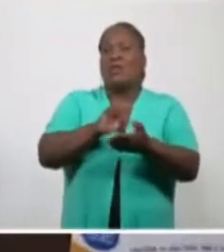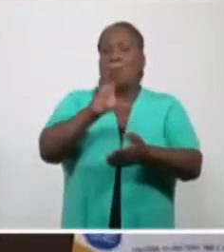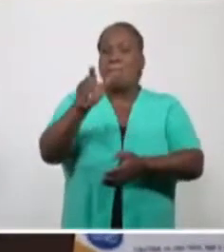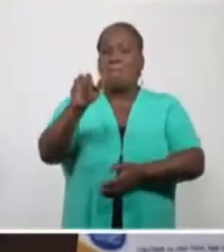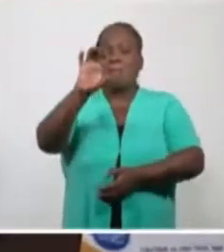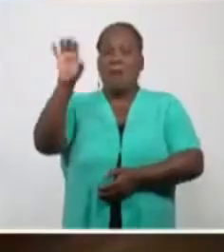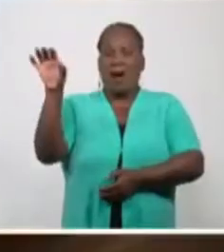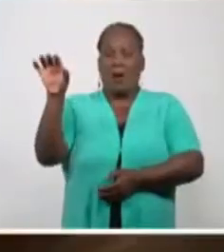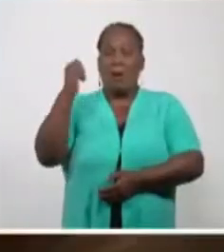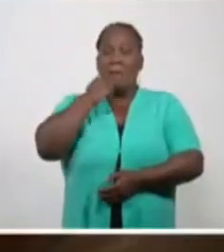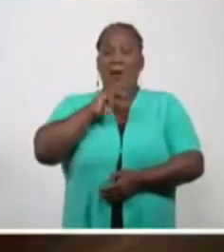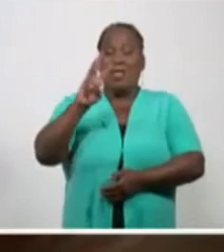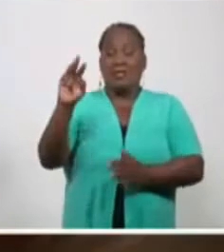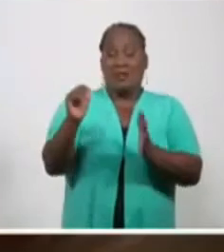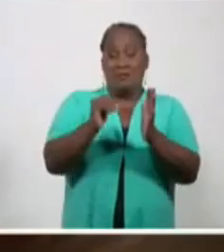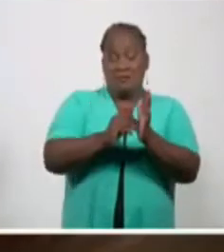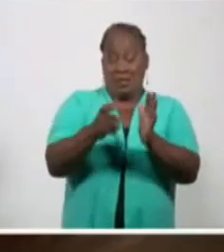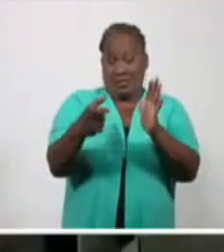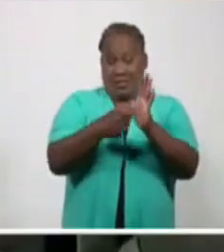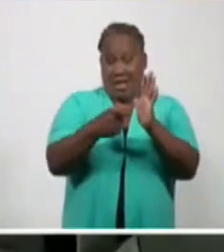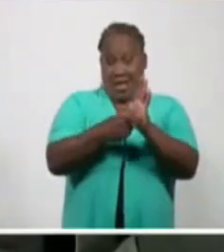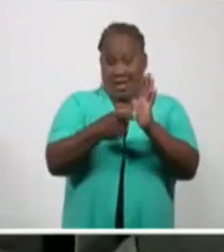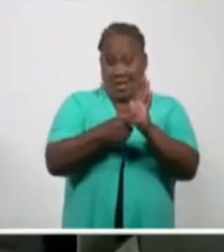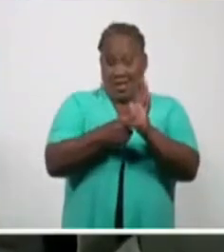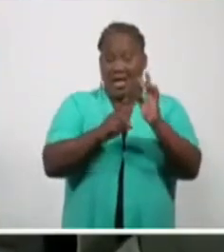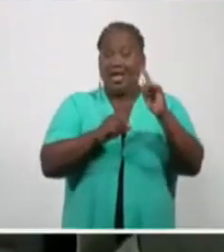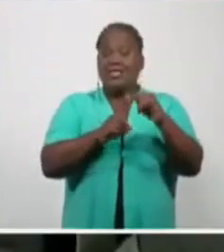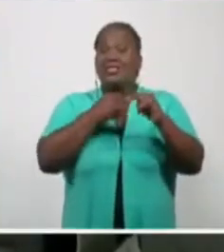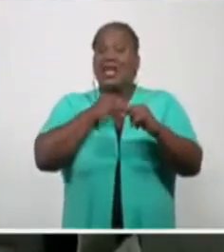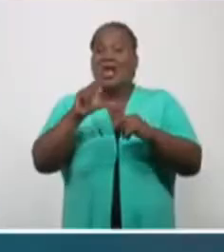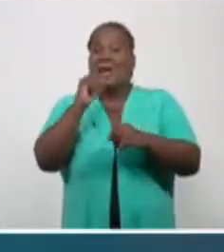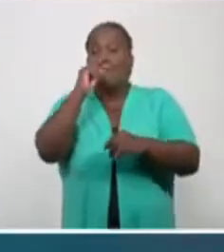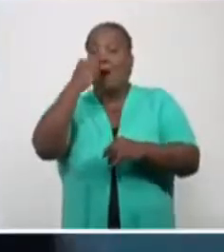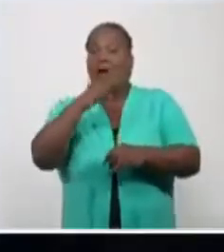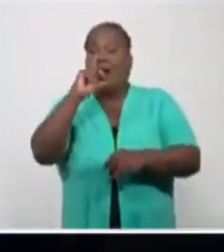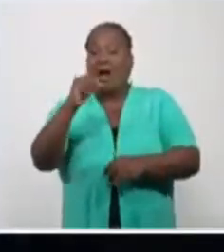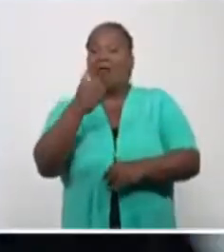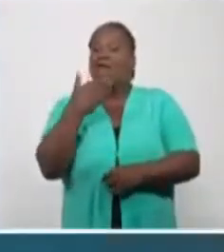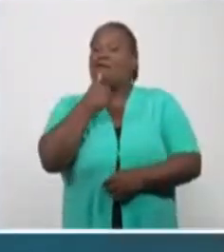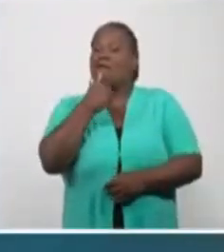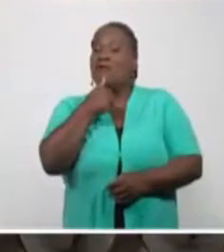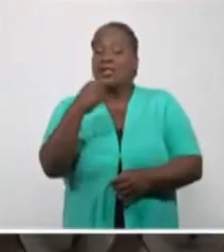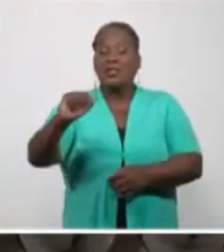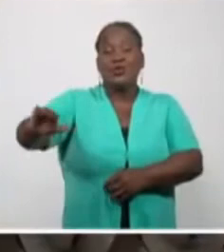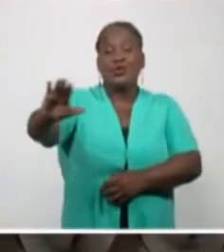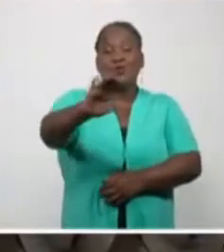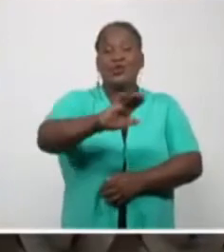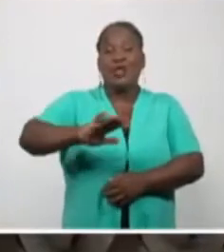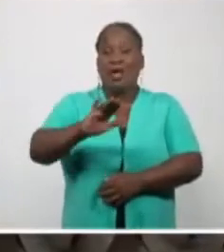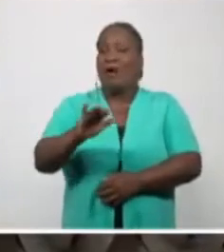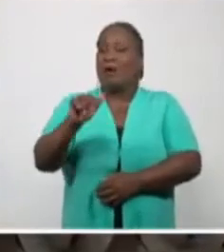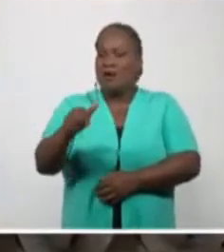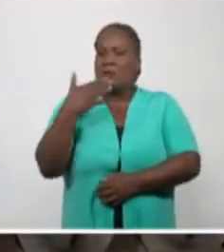por la banca en la provincia, como parte del proceso de informatización de la sociedad, facilitarán el acceso a otra bondad del